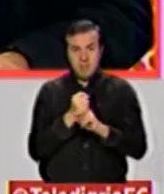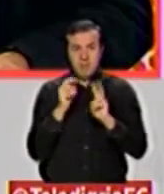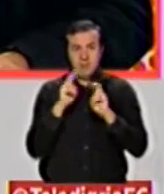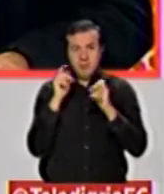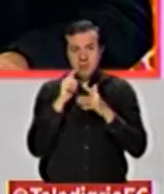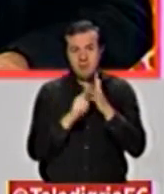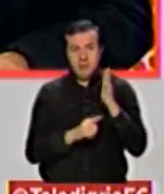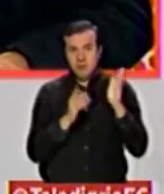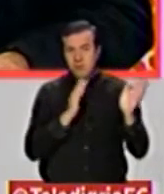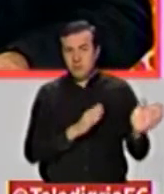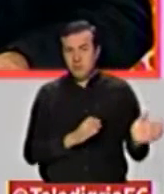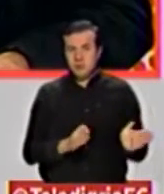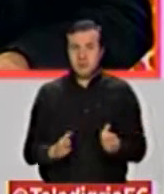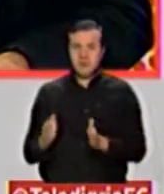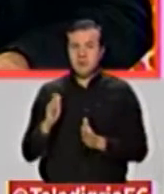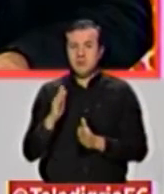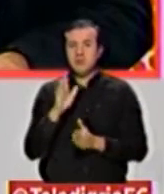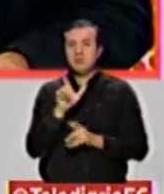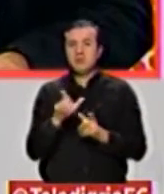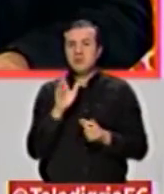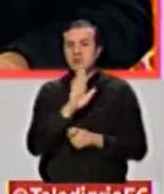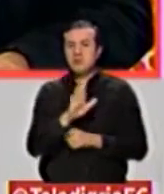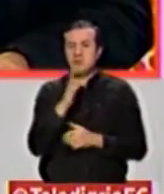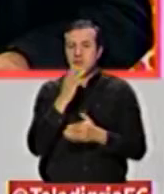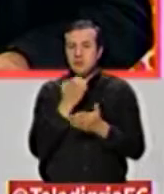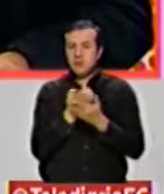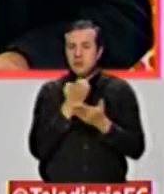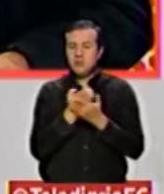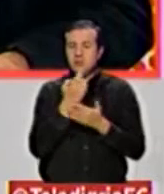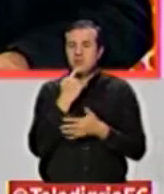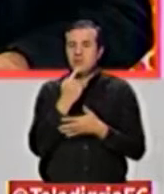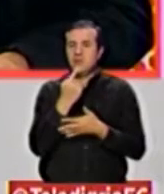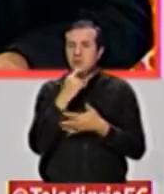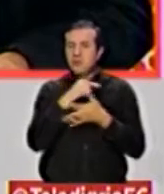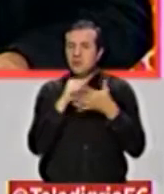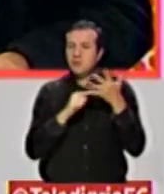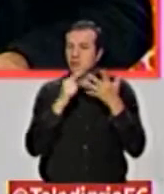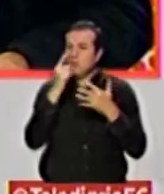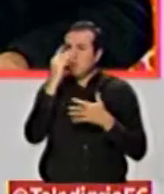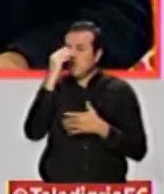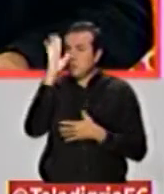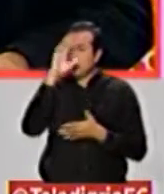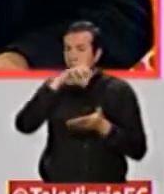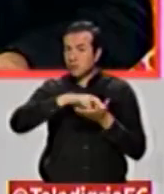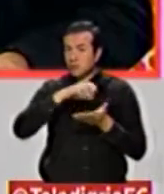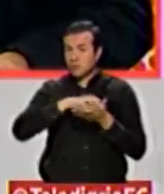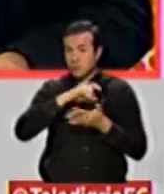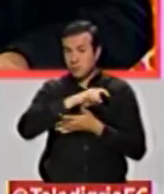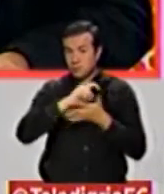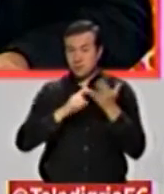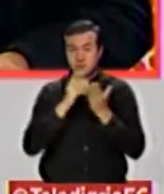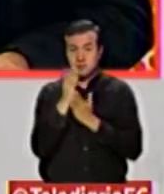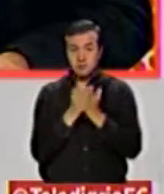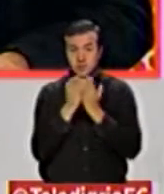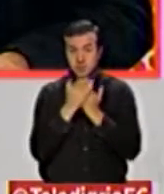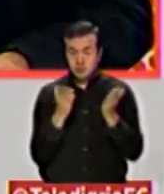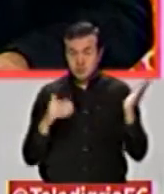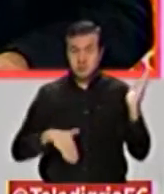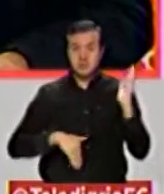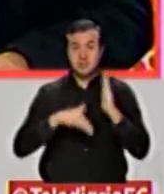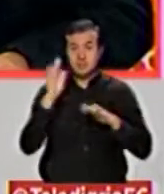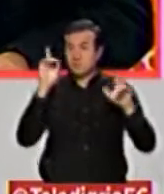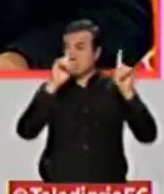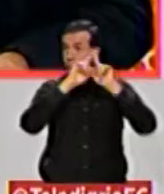el comportamiento de los actores económicos. ¿Cuáles son las provincias que más han requerido este servicio y que más